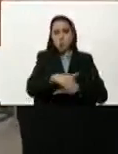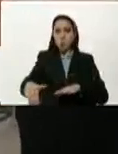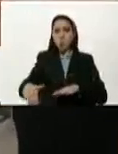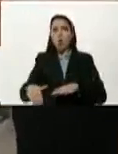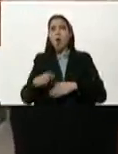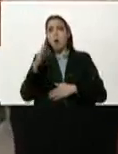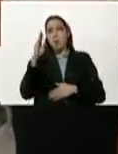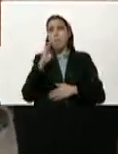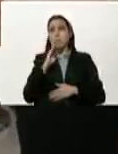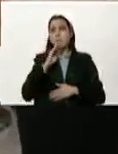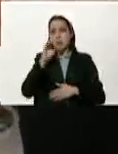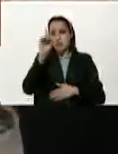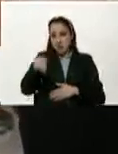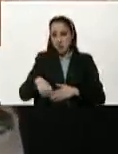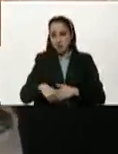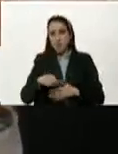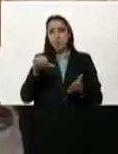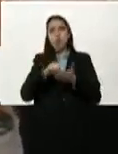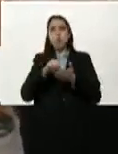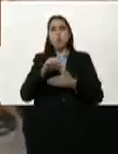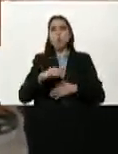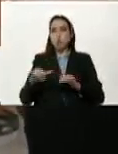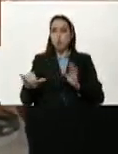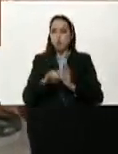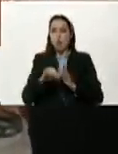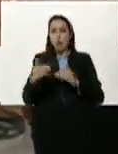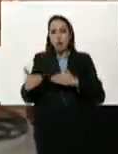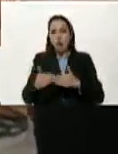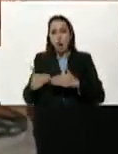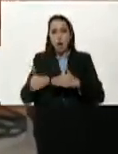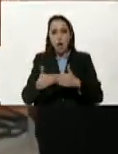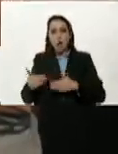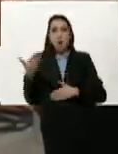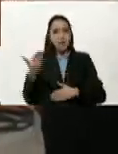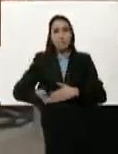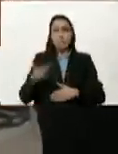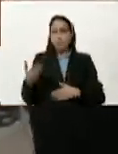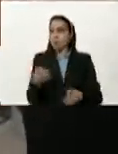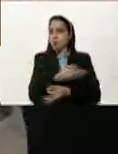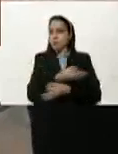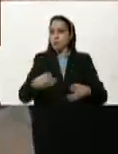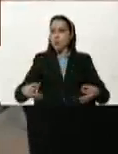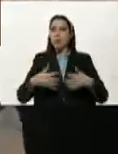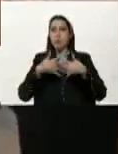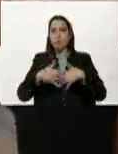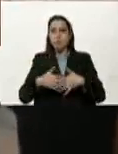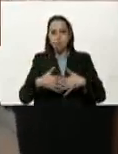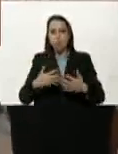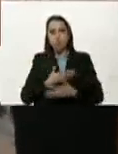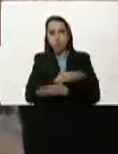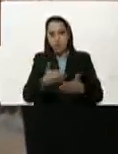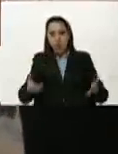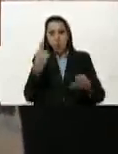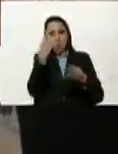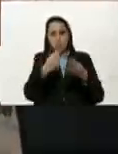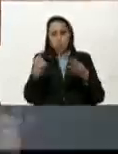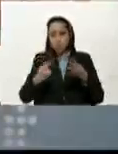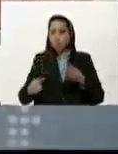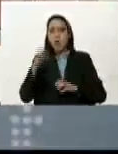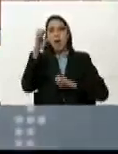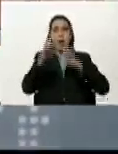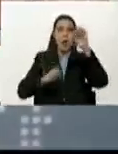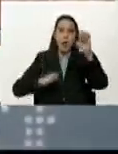barinas en un extraordinario lugar la ubicación es extraordinario porque nos va a permitir recibir un material de